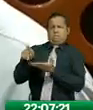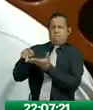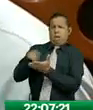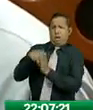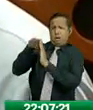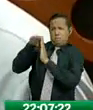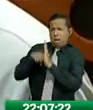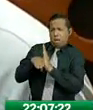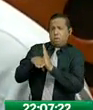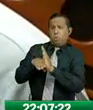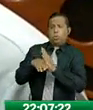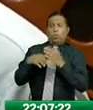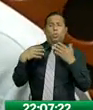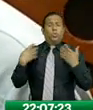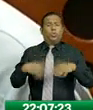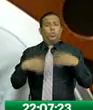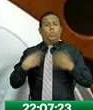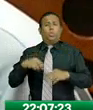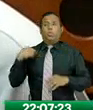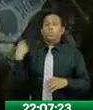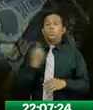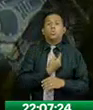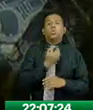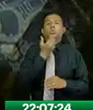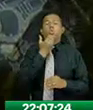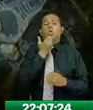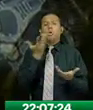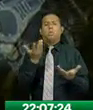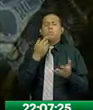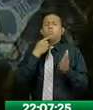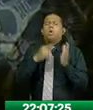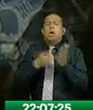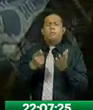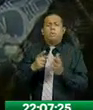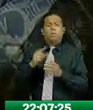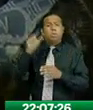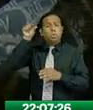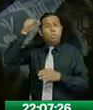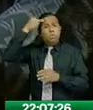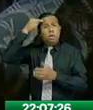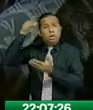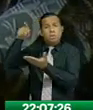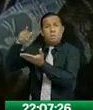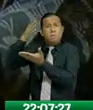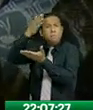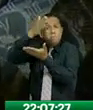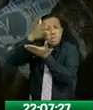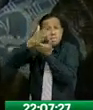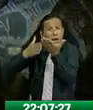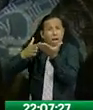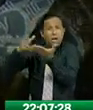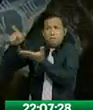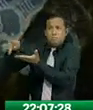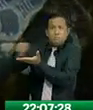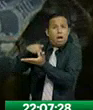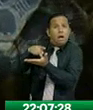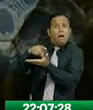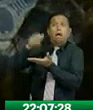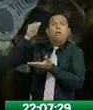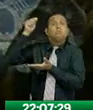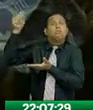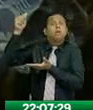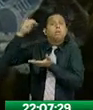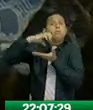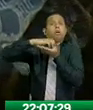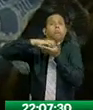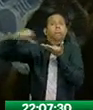su presupuesto tienen una camisa de fuerza. Recibimos solamente la mitad de la asignación, porque el resto ya la descuentan directamente